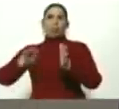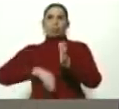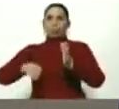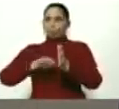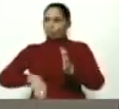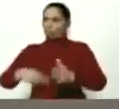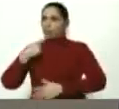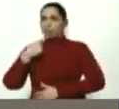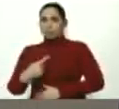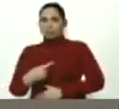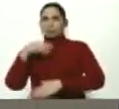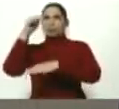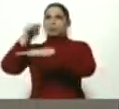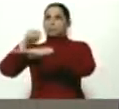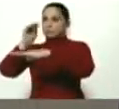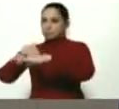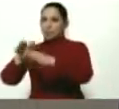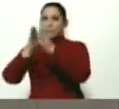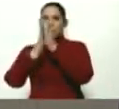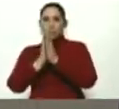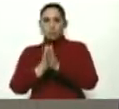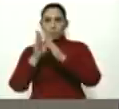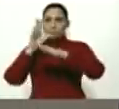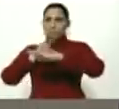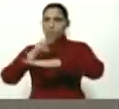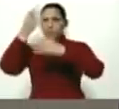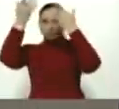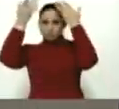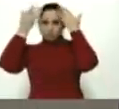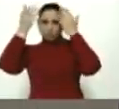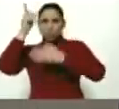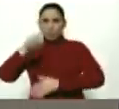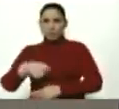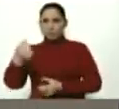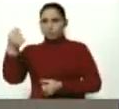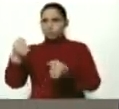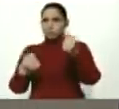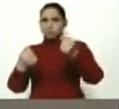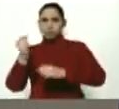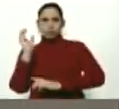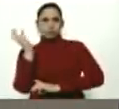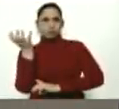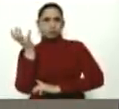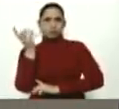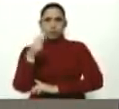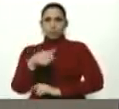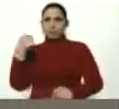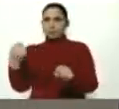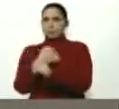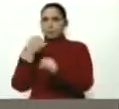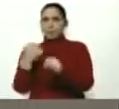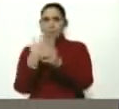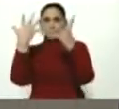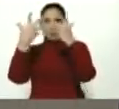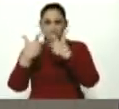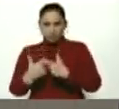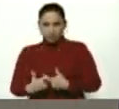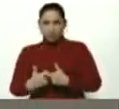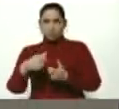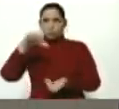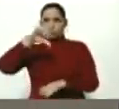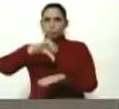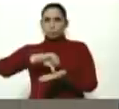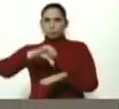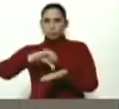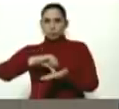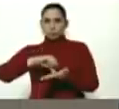oportunidades, un llamado a los médicos, a las enfermeras, a los conductores de ambulancia, a los trabajadores administrativos de los centros de